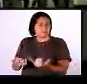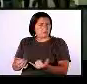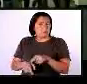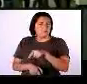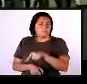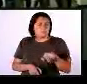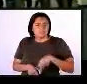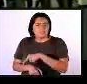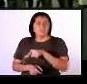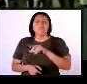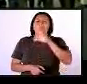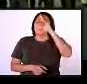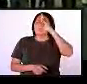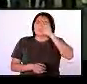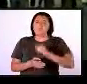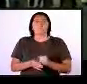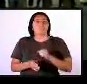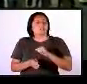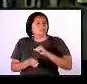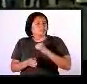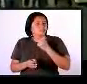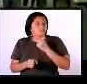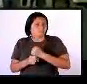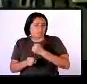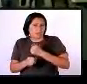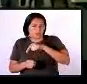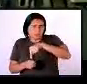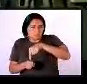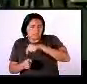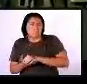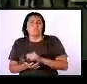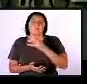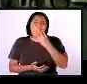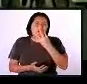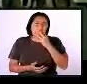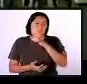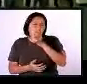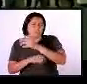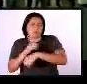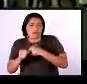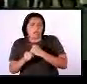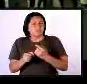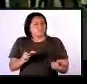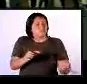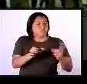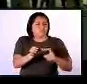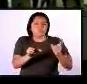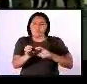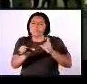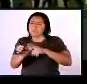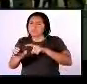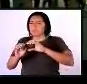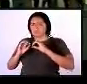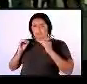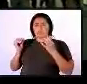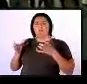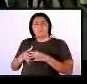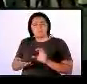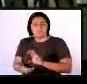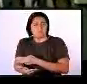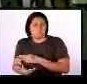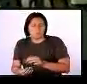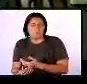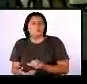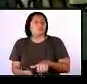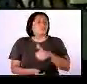chicos que se han preparado acá en los talleres, ¿no? Durante 4 años o 3 años y van a formar parte de la orquesta y donde tocan junto con niños